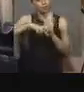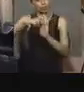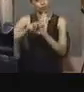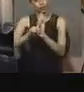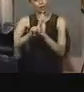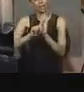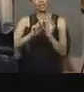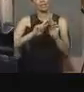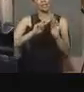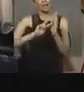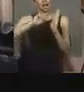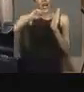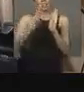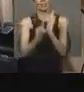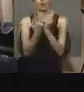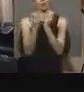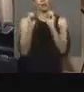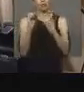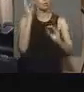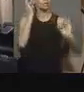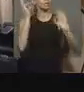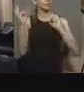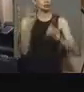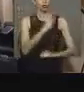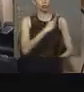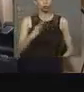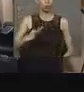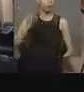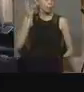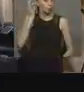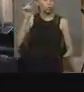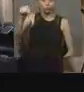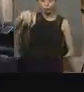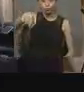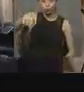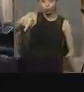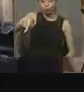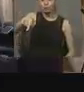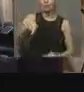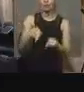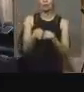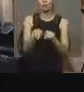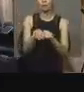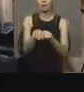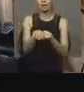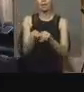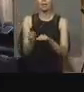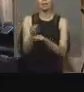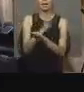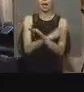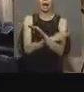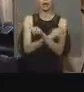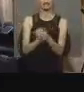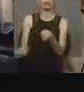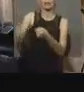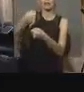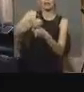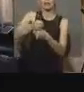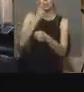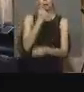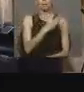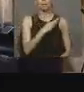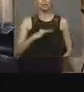educacional. Y la señora ministra que está acá presente, así como quien lo antecedió en el cargo, el ministro Izaguirre,